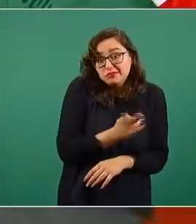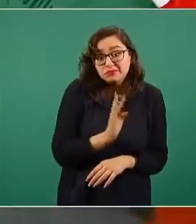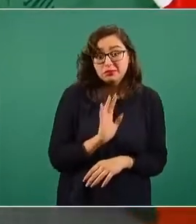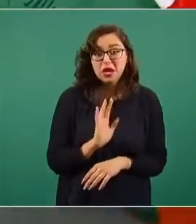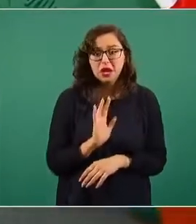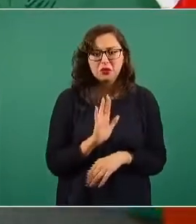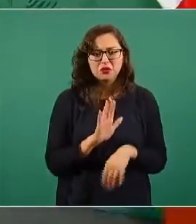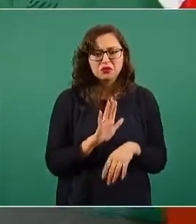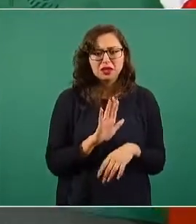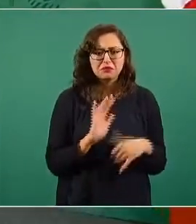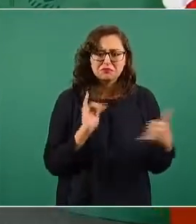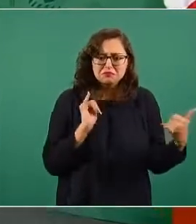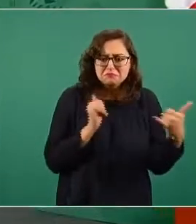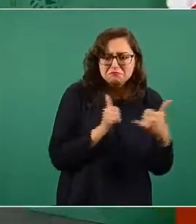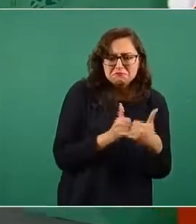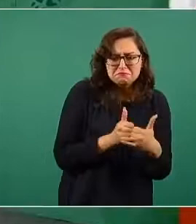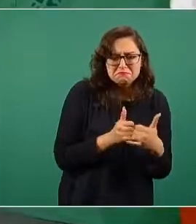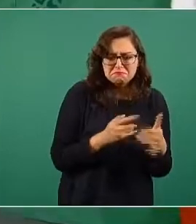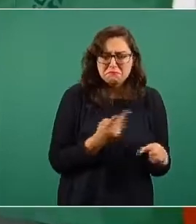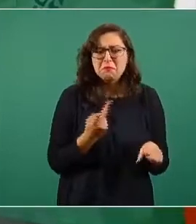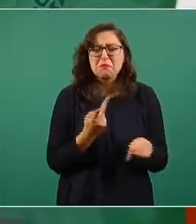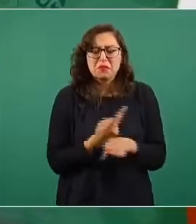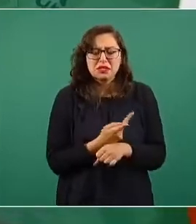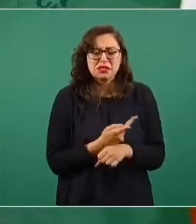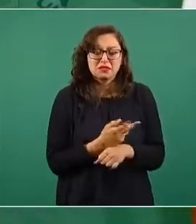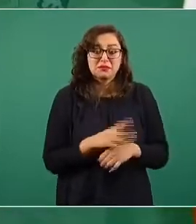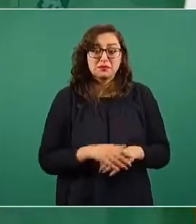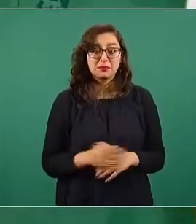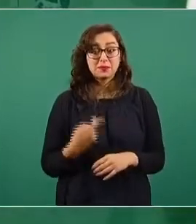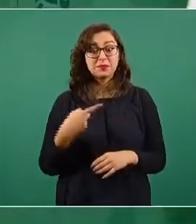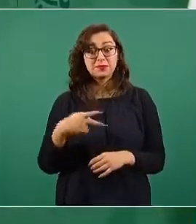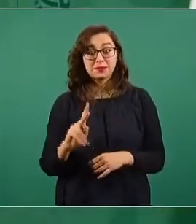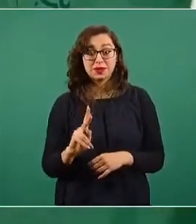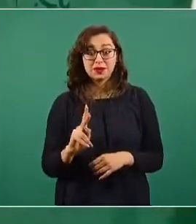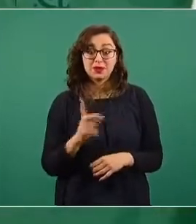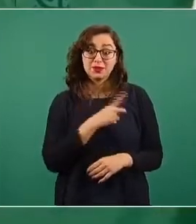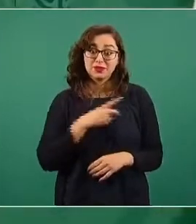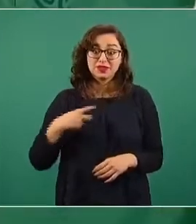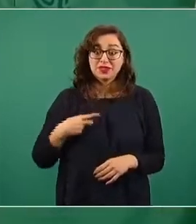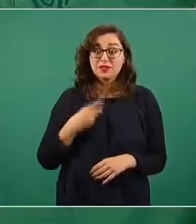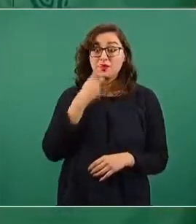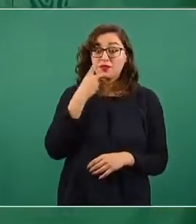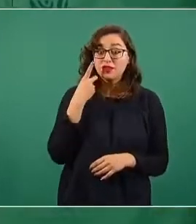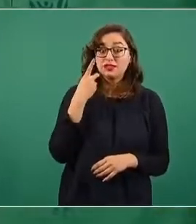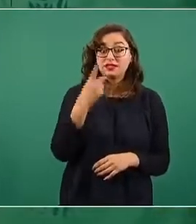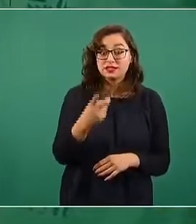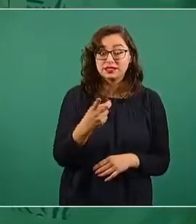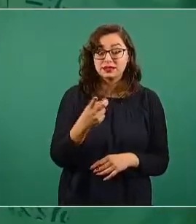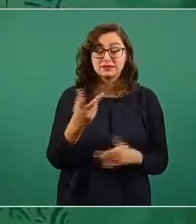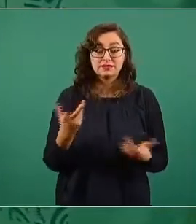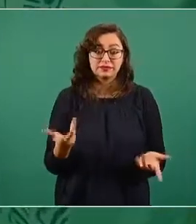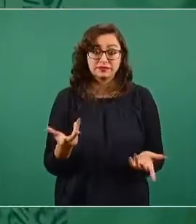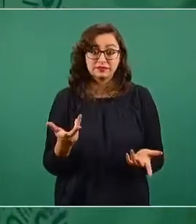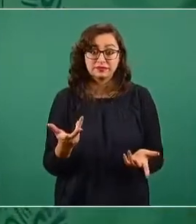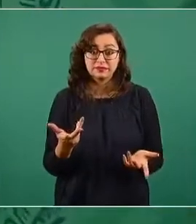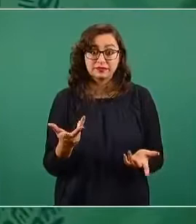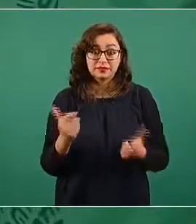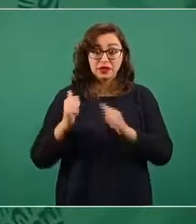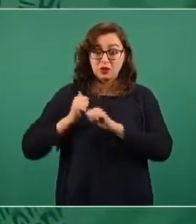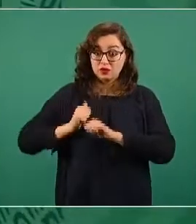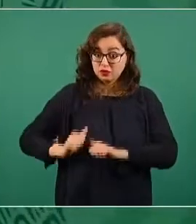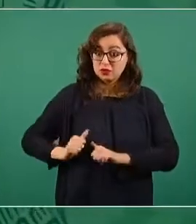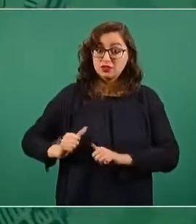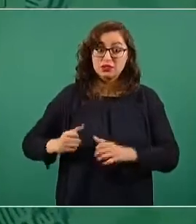una llamada al alcalde para ver cuál es su situación. Pero quiero decirte algo, y esto es para todas las autoridades. Todas